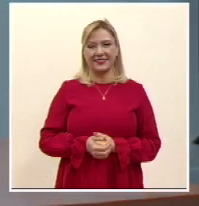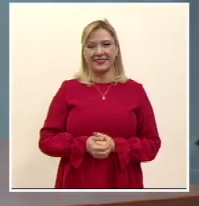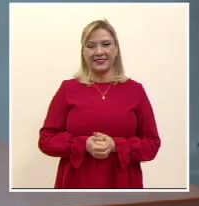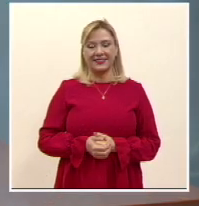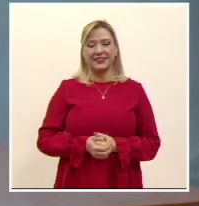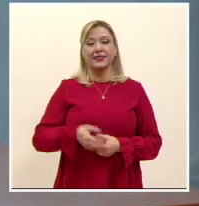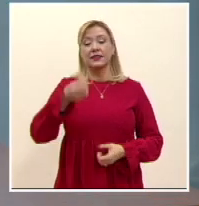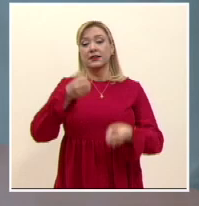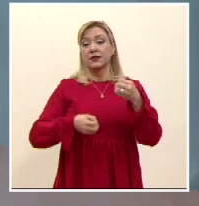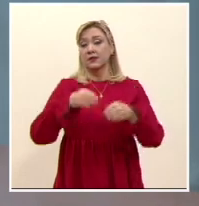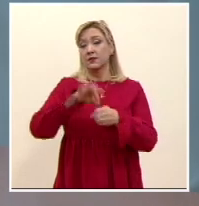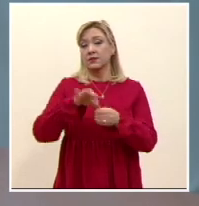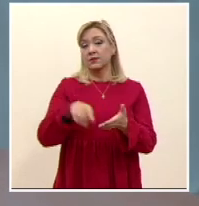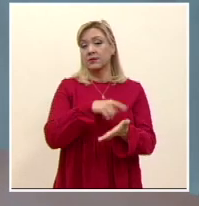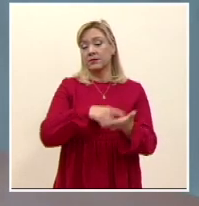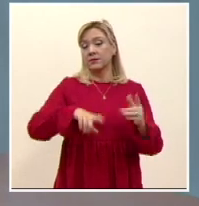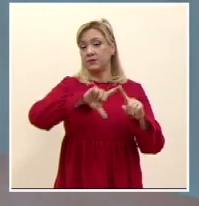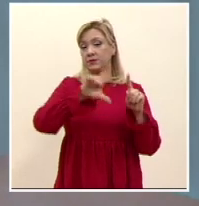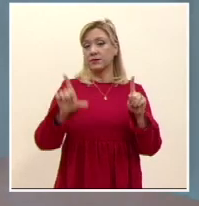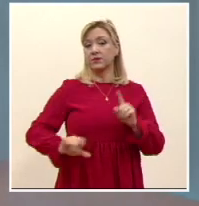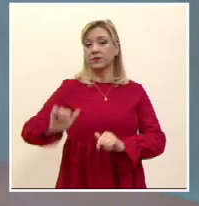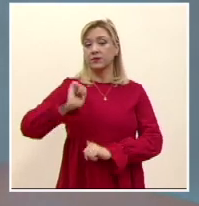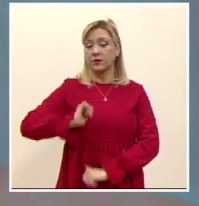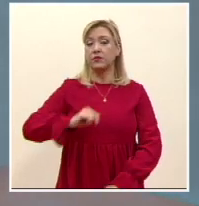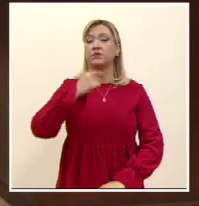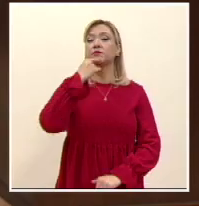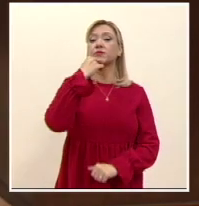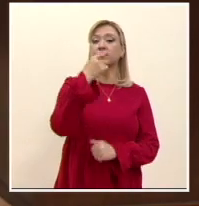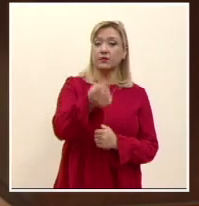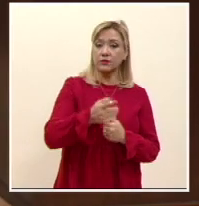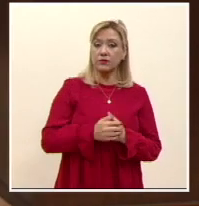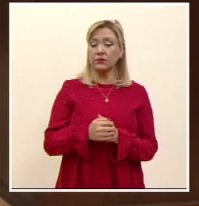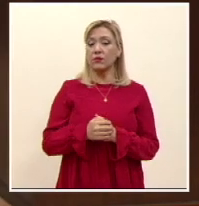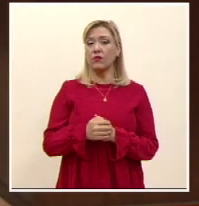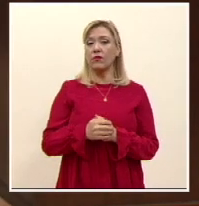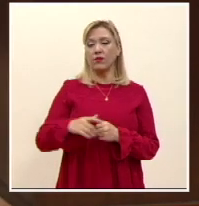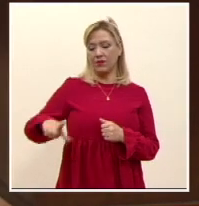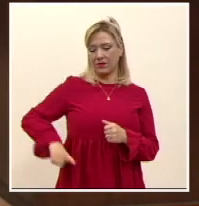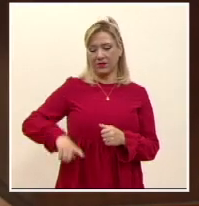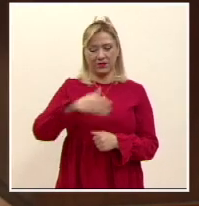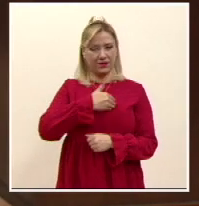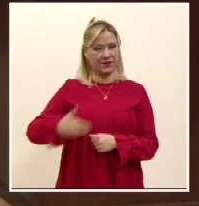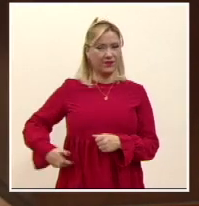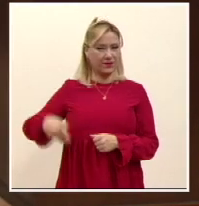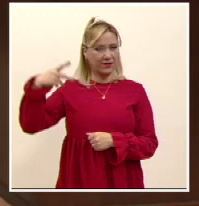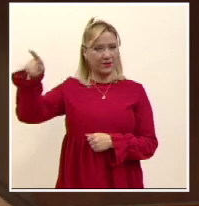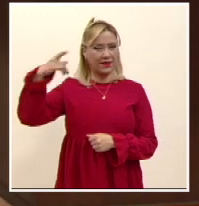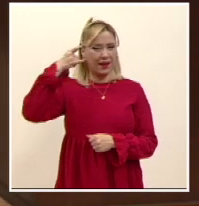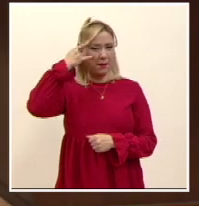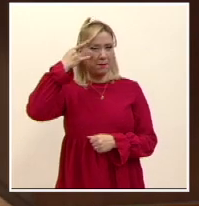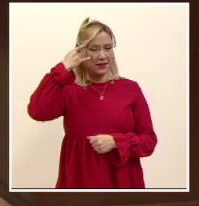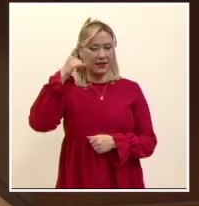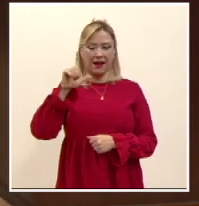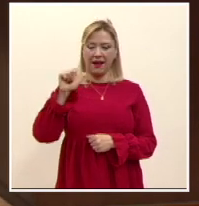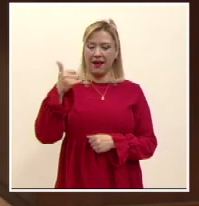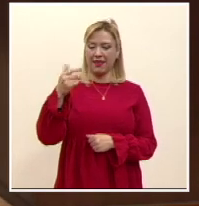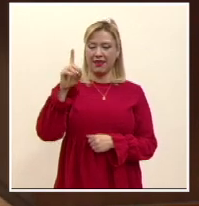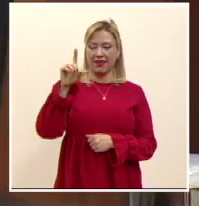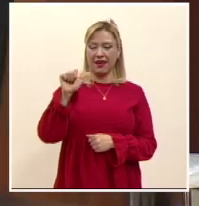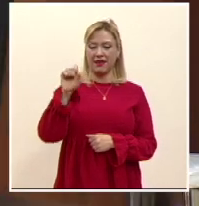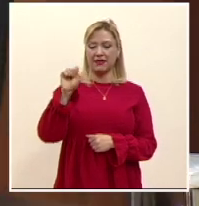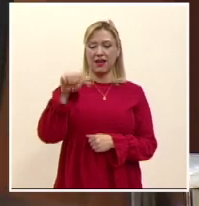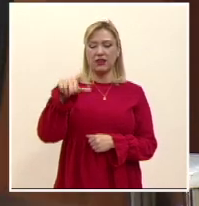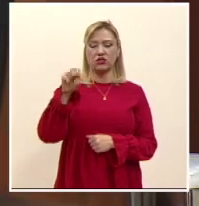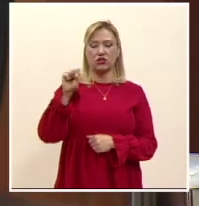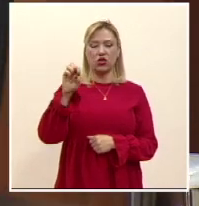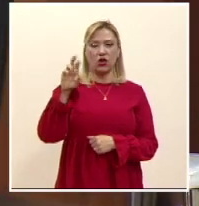El Tribunal Electoral del Poder Judicial de la Federación confirmó que la gobernadora de Campeche, Laida Sansores San Román,